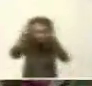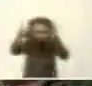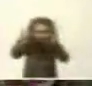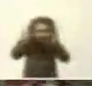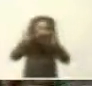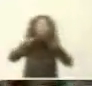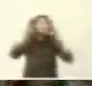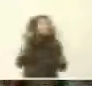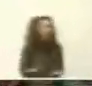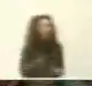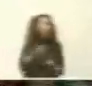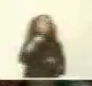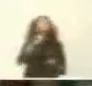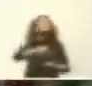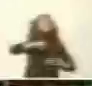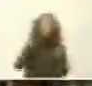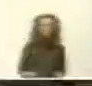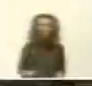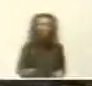¡Muy fuerte!